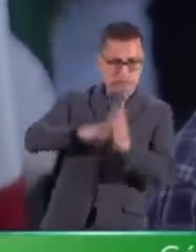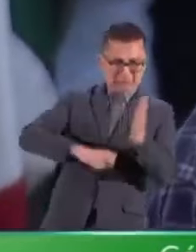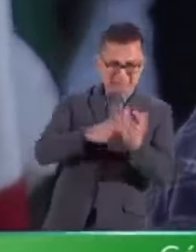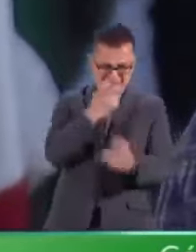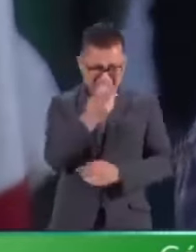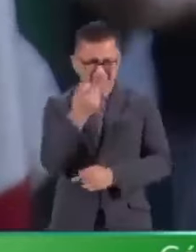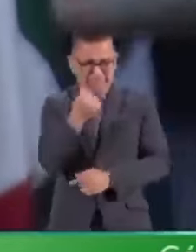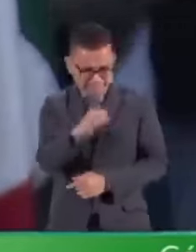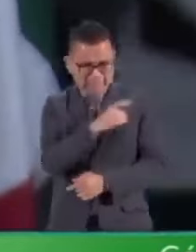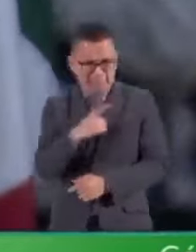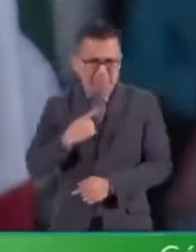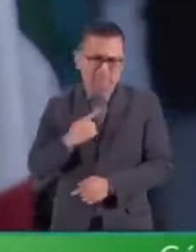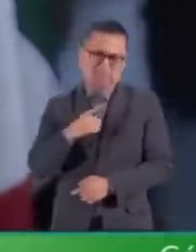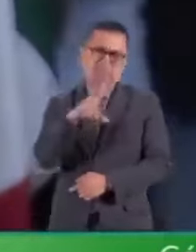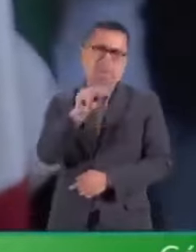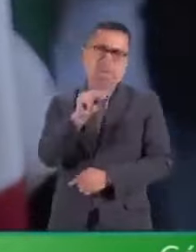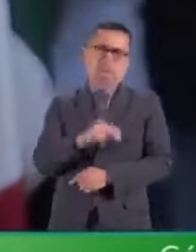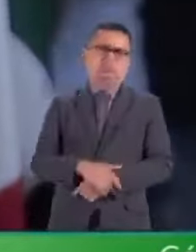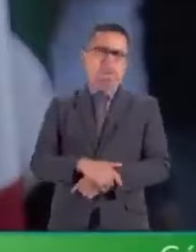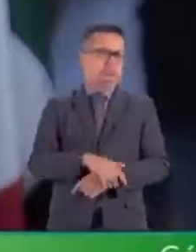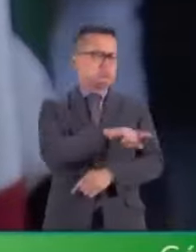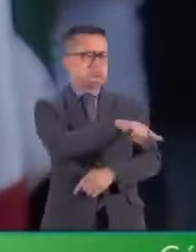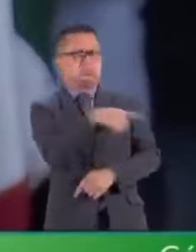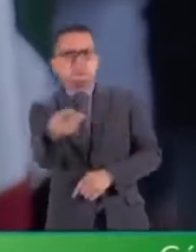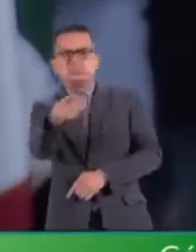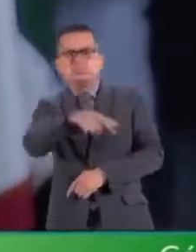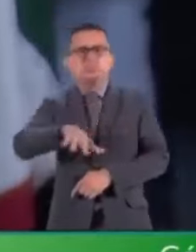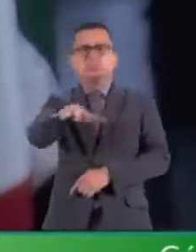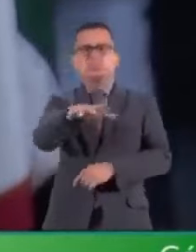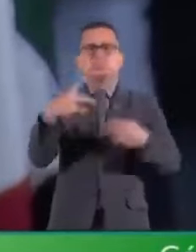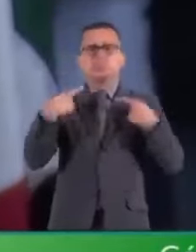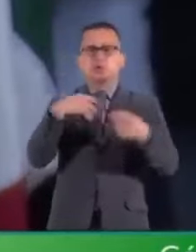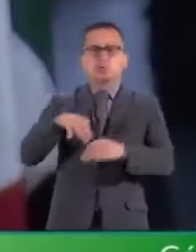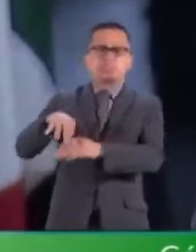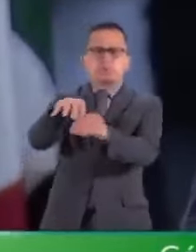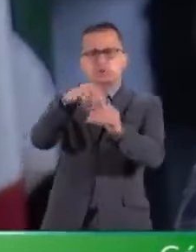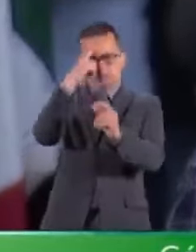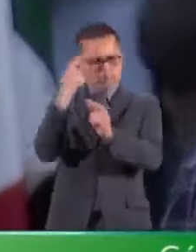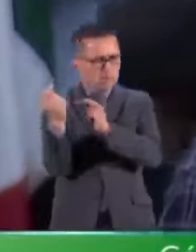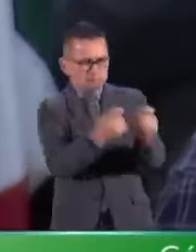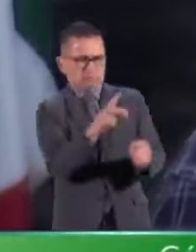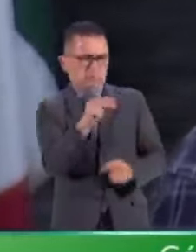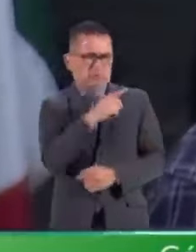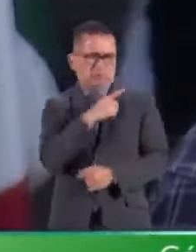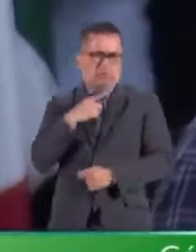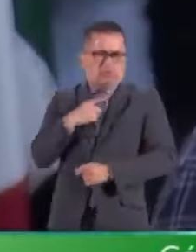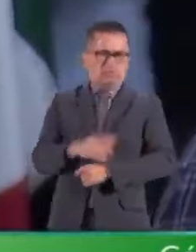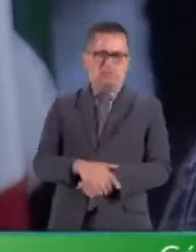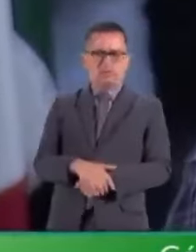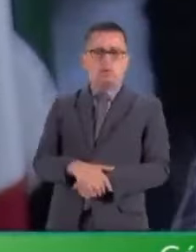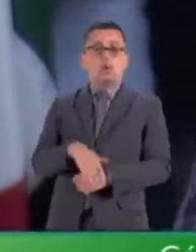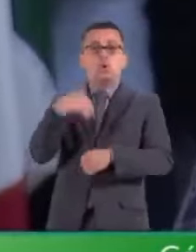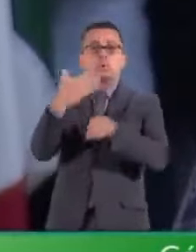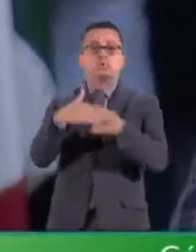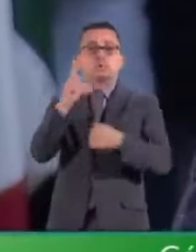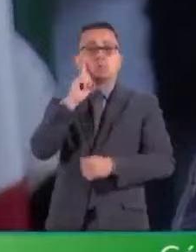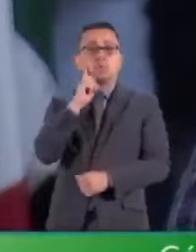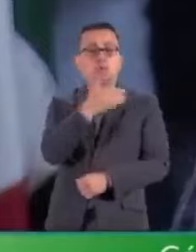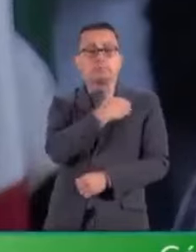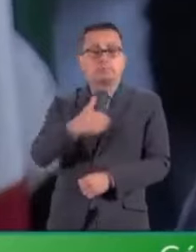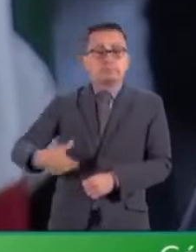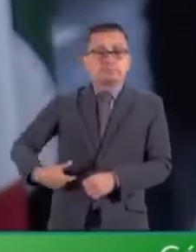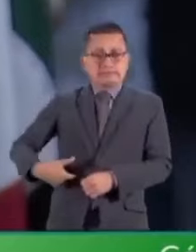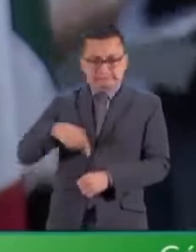No lo merecen sus electores, no lo merece la futura presidenta de México, que solo esto